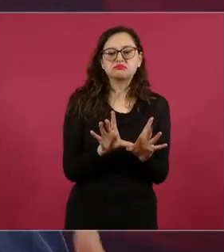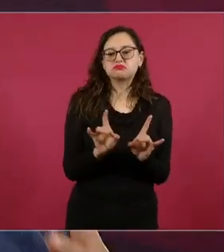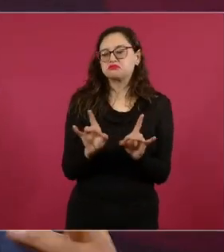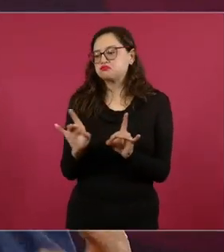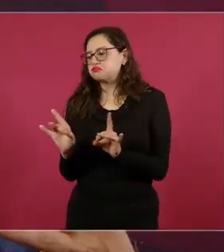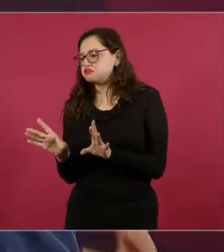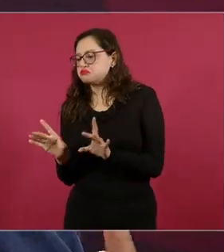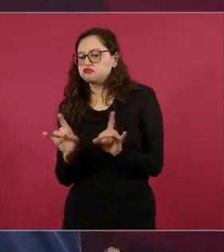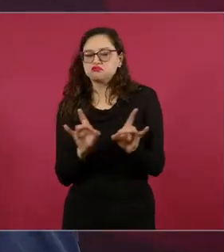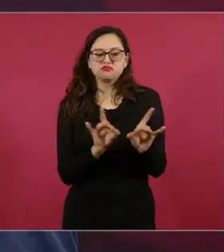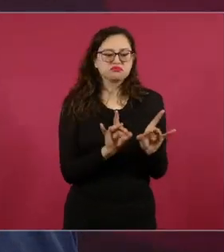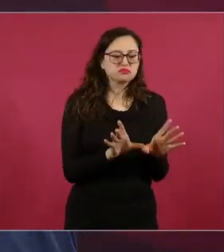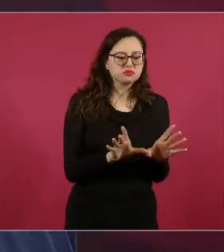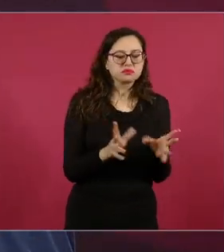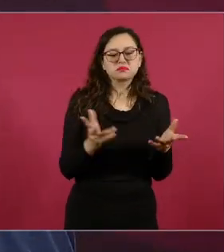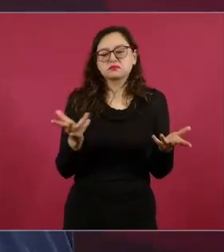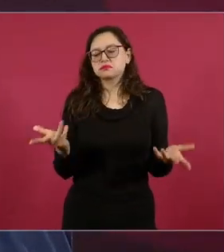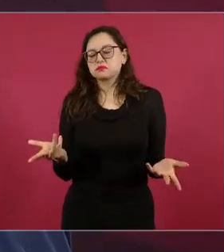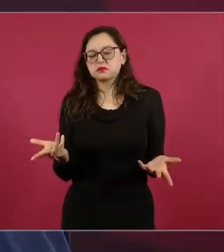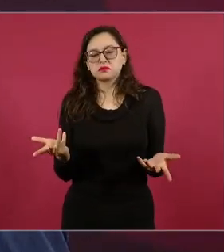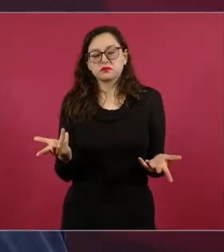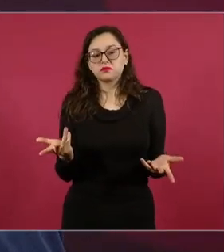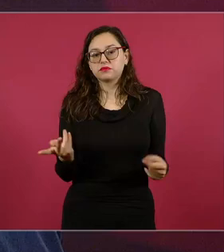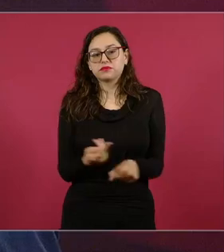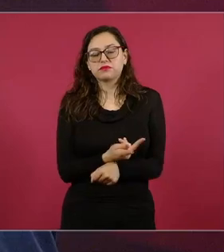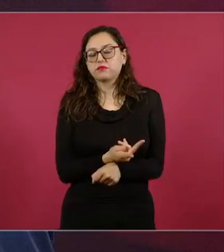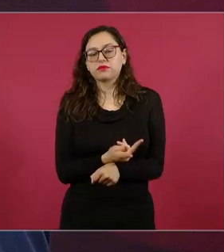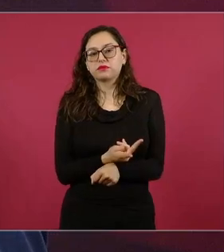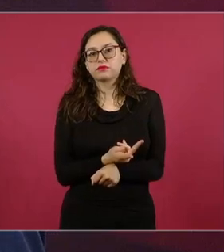tocó enfrentar